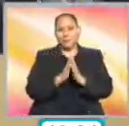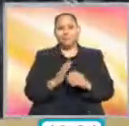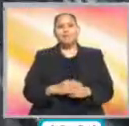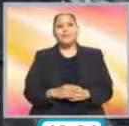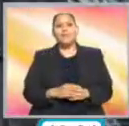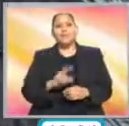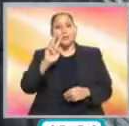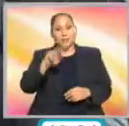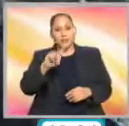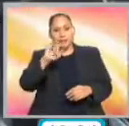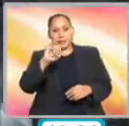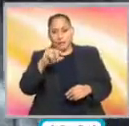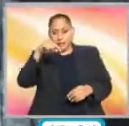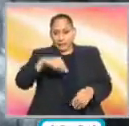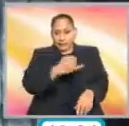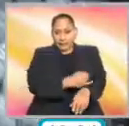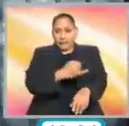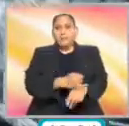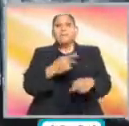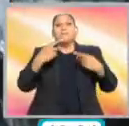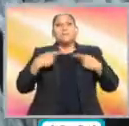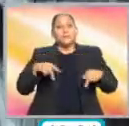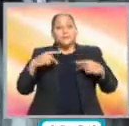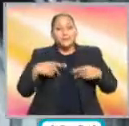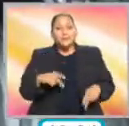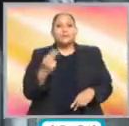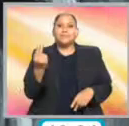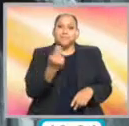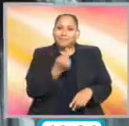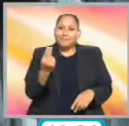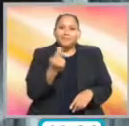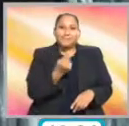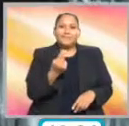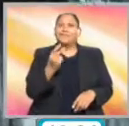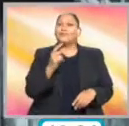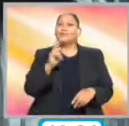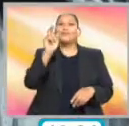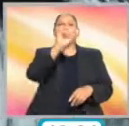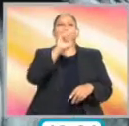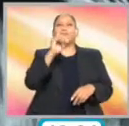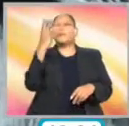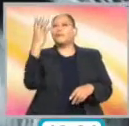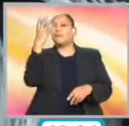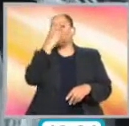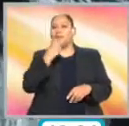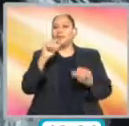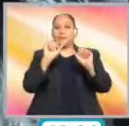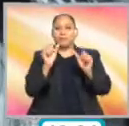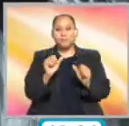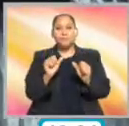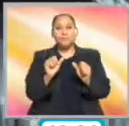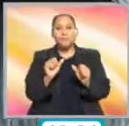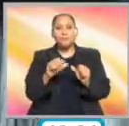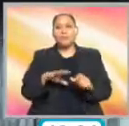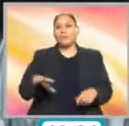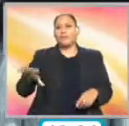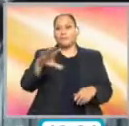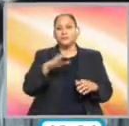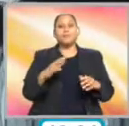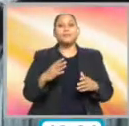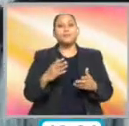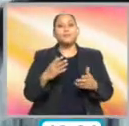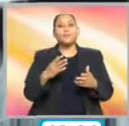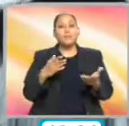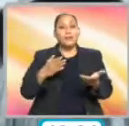La verdad, tío Alberto, es que en Iztapalapa la gente tiene esa necesidad de embellecer su entorno. Y aquí, en esta entrada